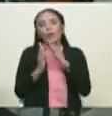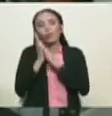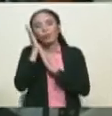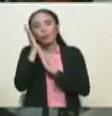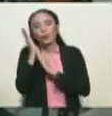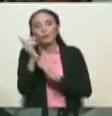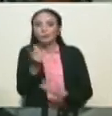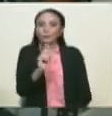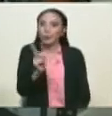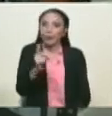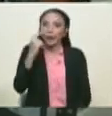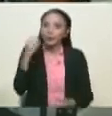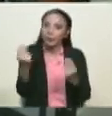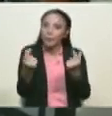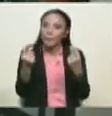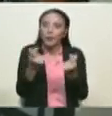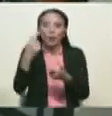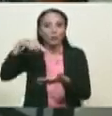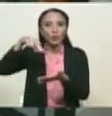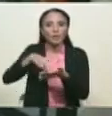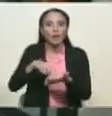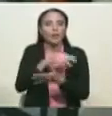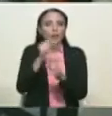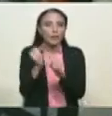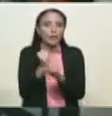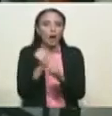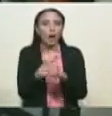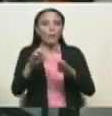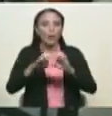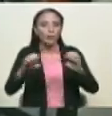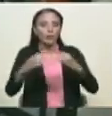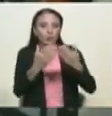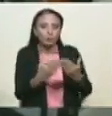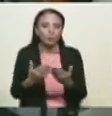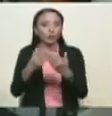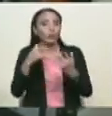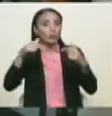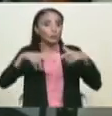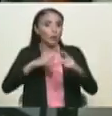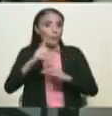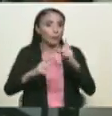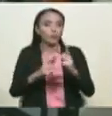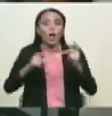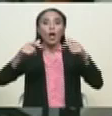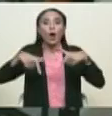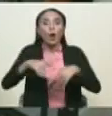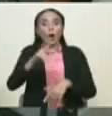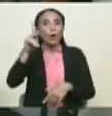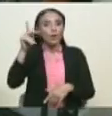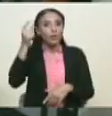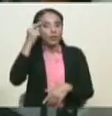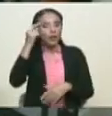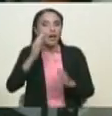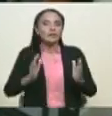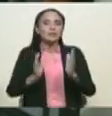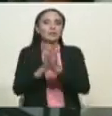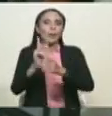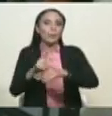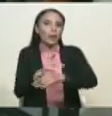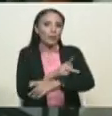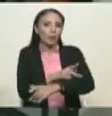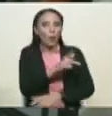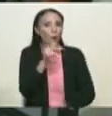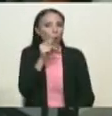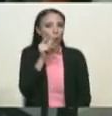gente vive, se levanta, se educa, produce. Y hoy en el día de San Pedro, presidente, donde es la gran celebración de este